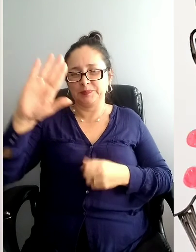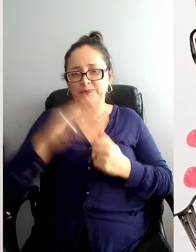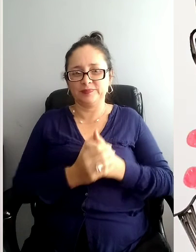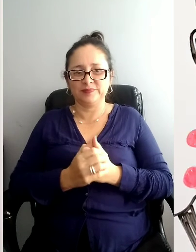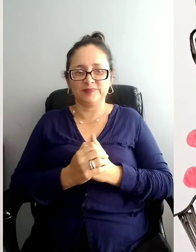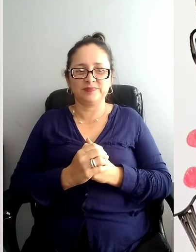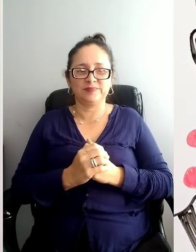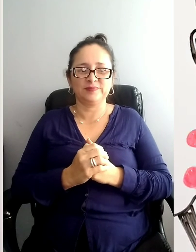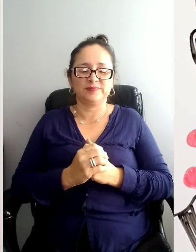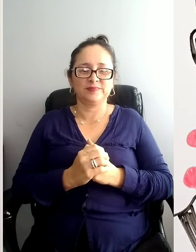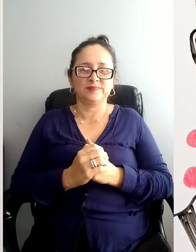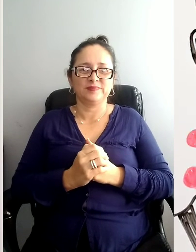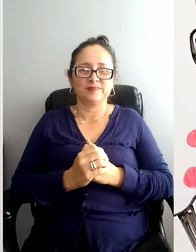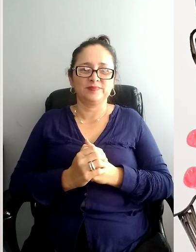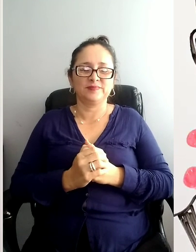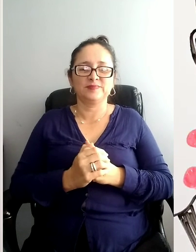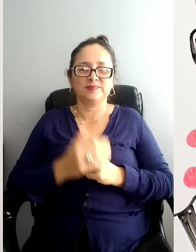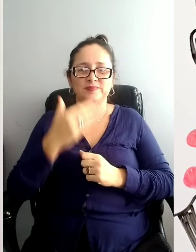¡Gracias!